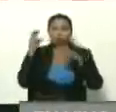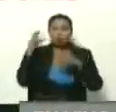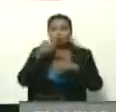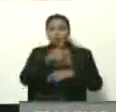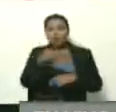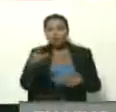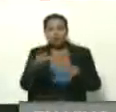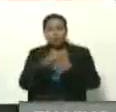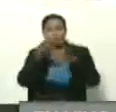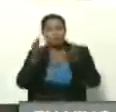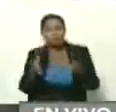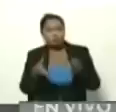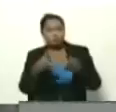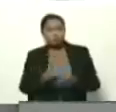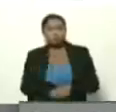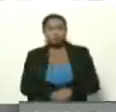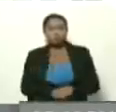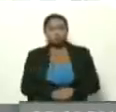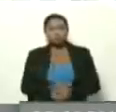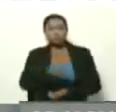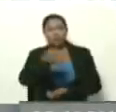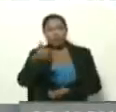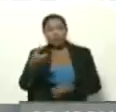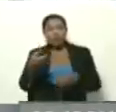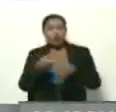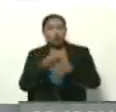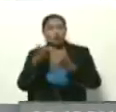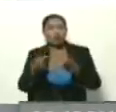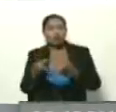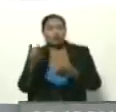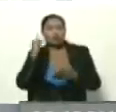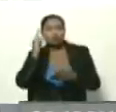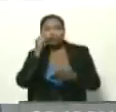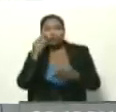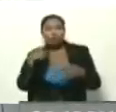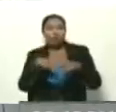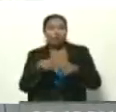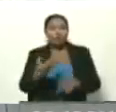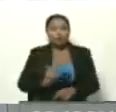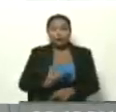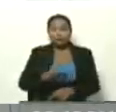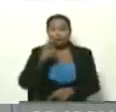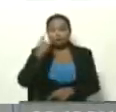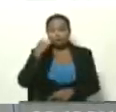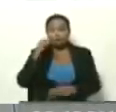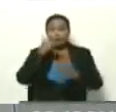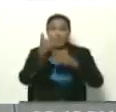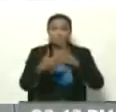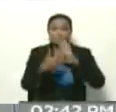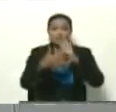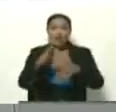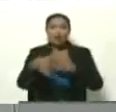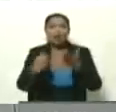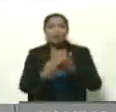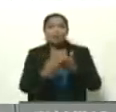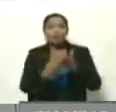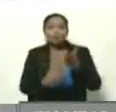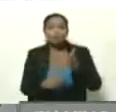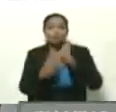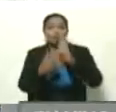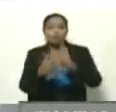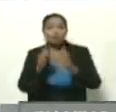cada gobernador, a cada gobernadora, a cada alcalde, alcaldesa, que se presenten los planes, las propuestas